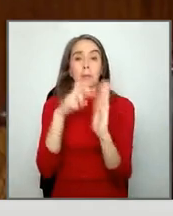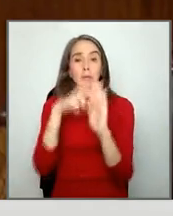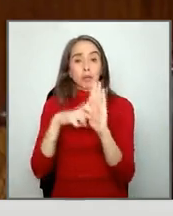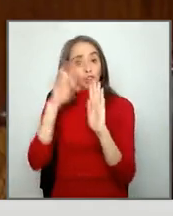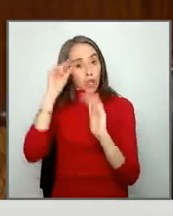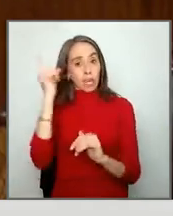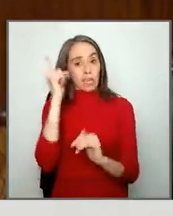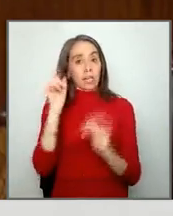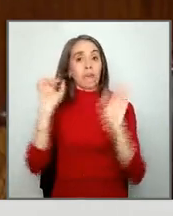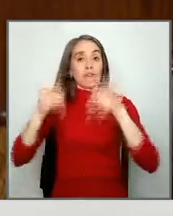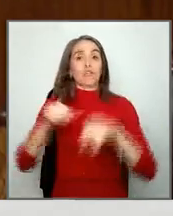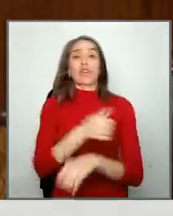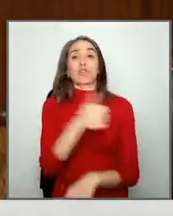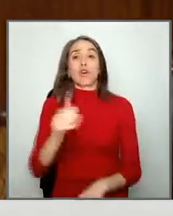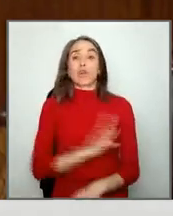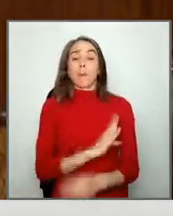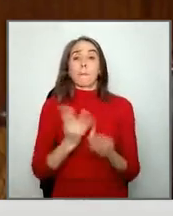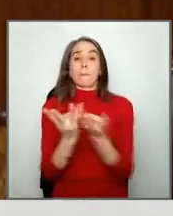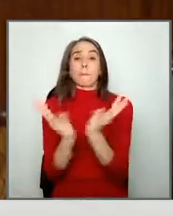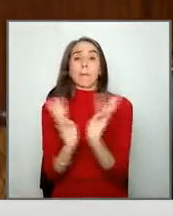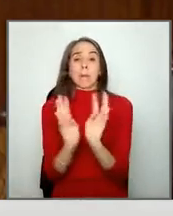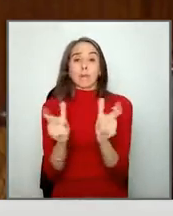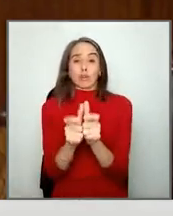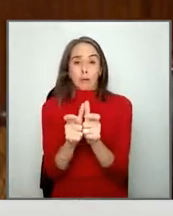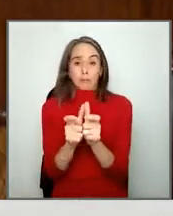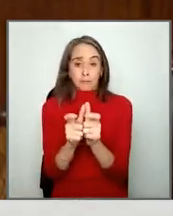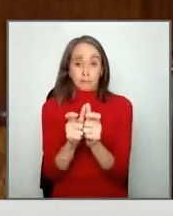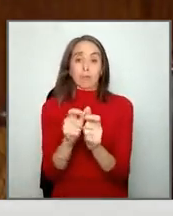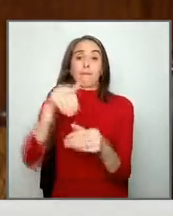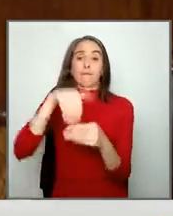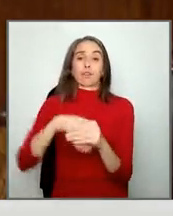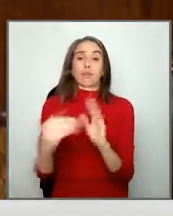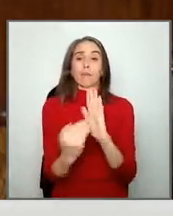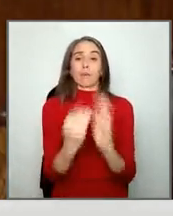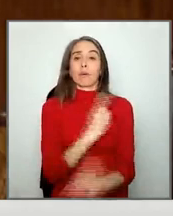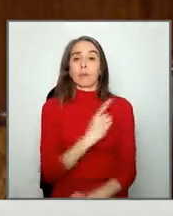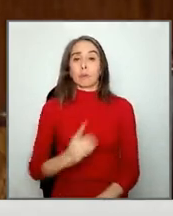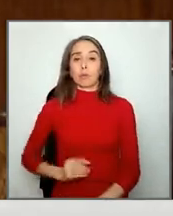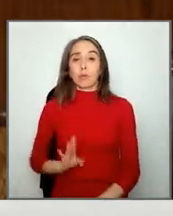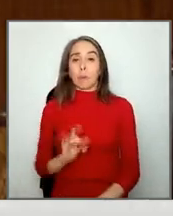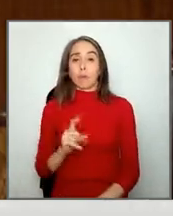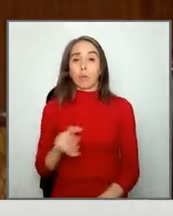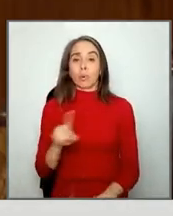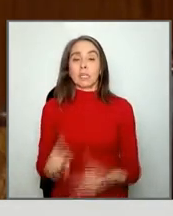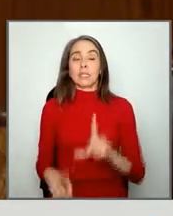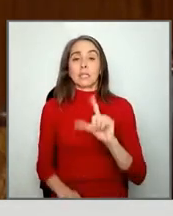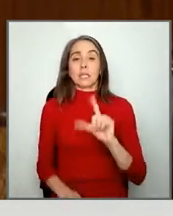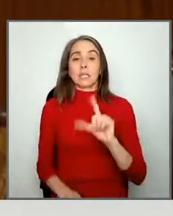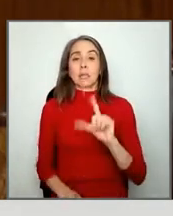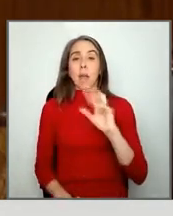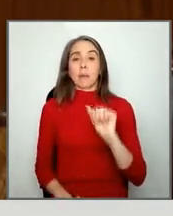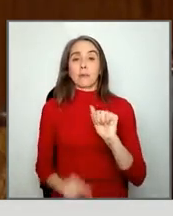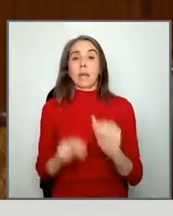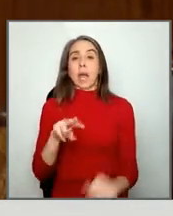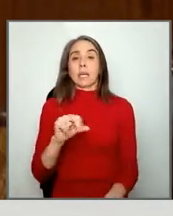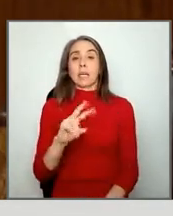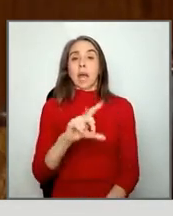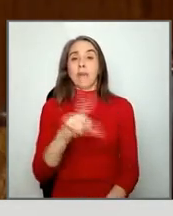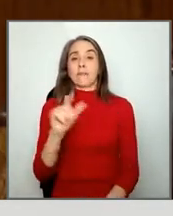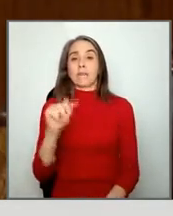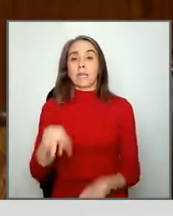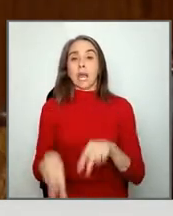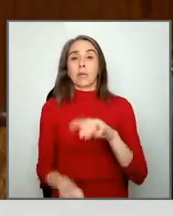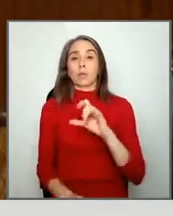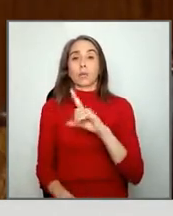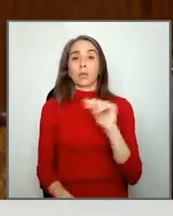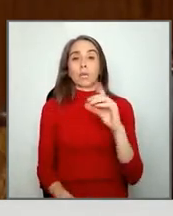de los presentes votar una fábulas diputadas Mercedes bulnes Paula la Gloria navilán Emilia nullado y